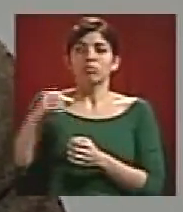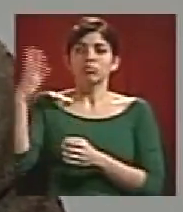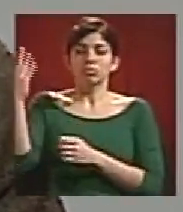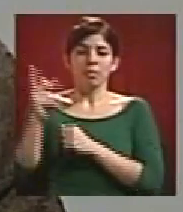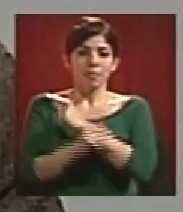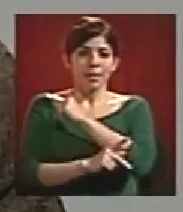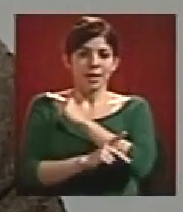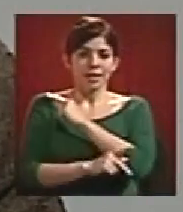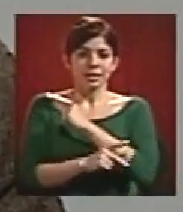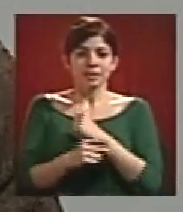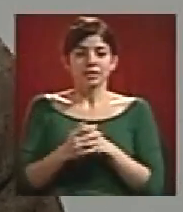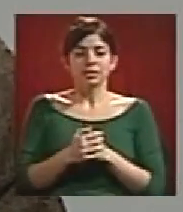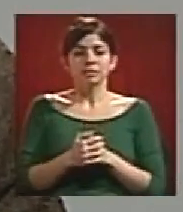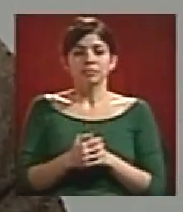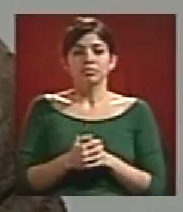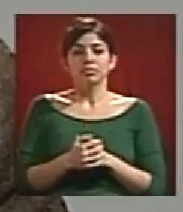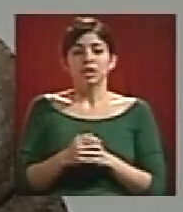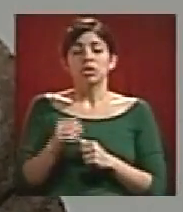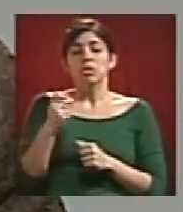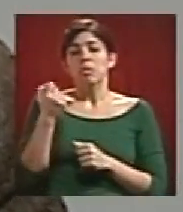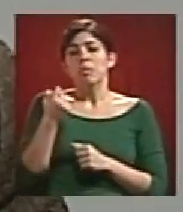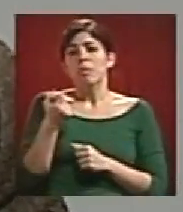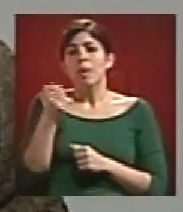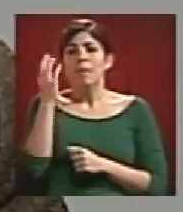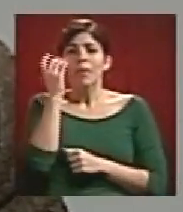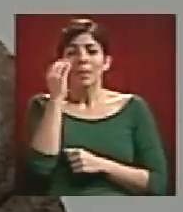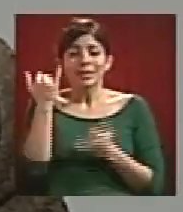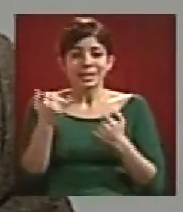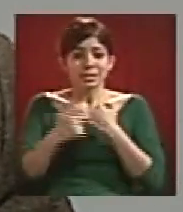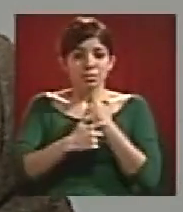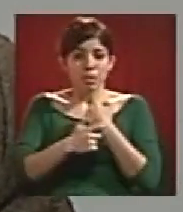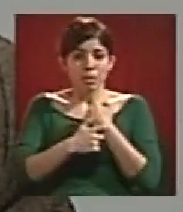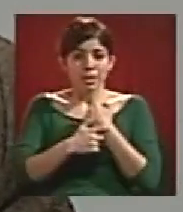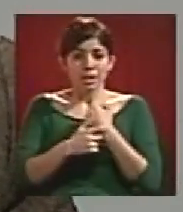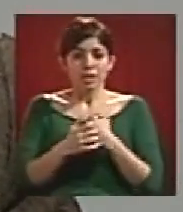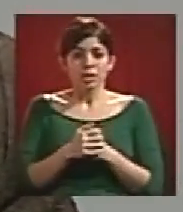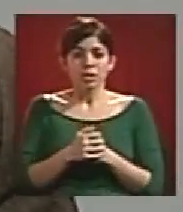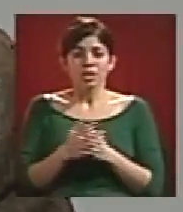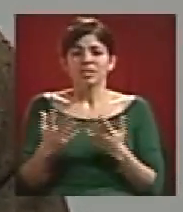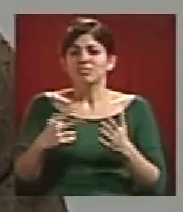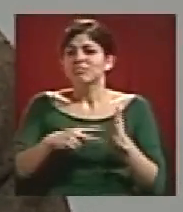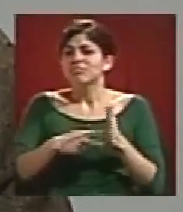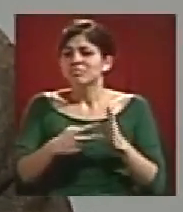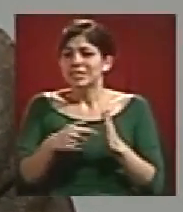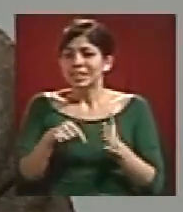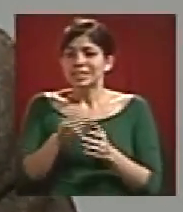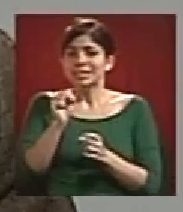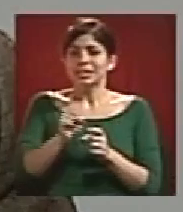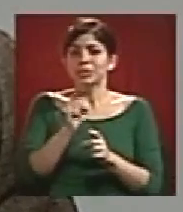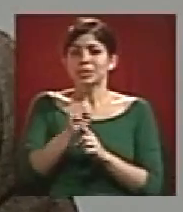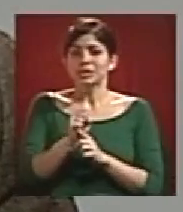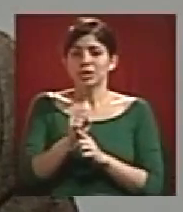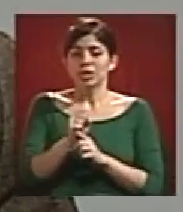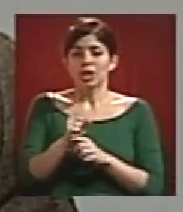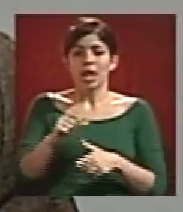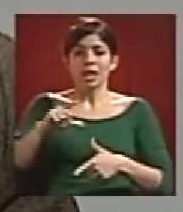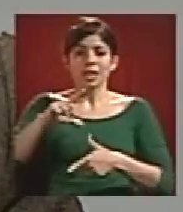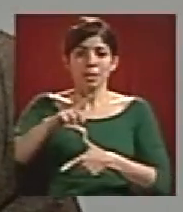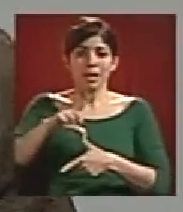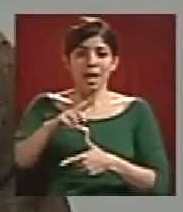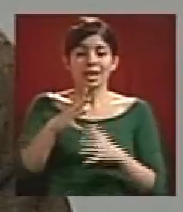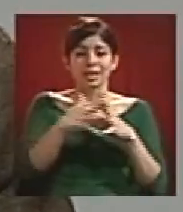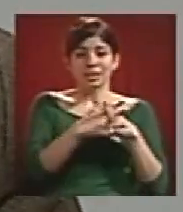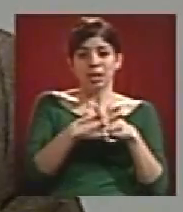ahorro que proviene de Estados Unidos. Entonces, un poco la preocupación es en este momento, ¿qué significa esta situación tan complicada en Estados Unidos,